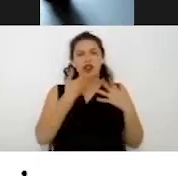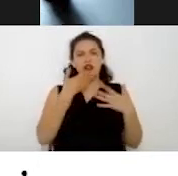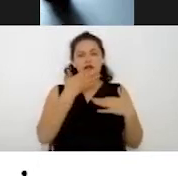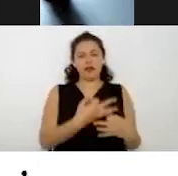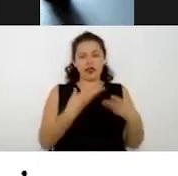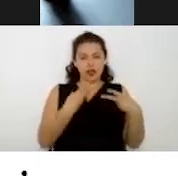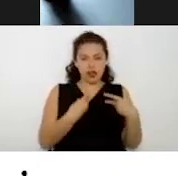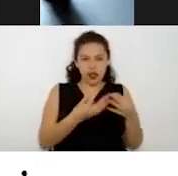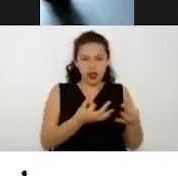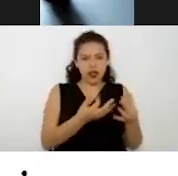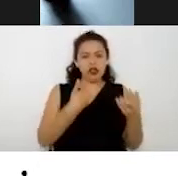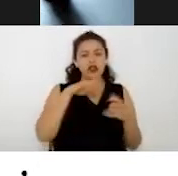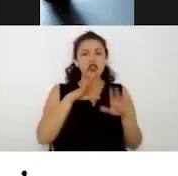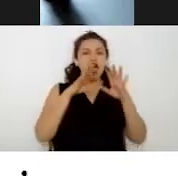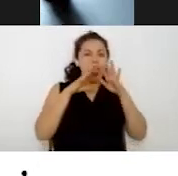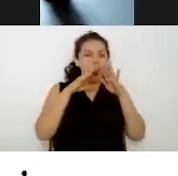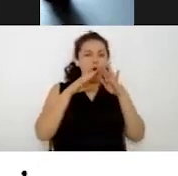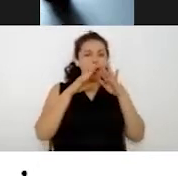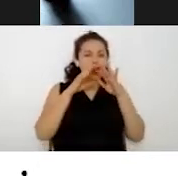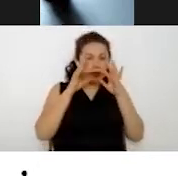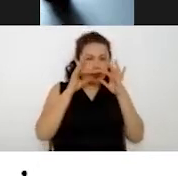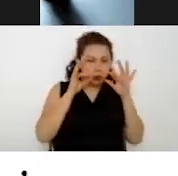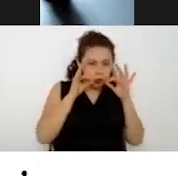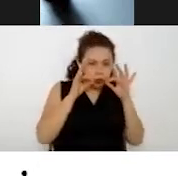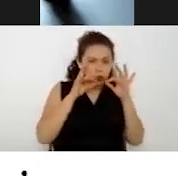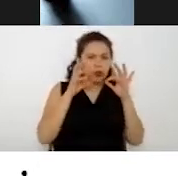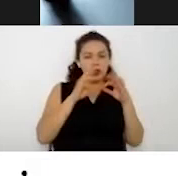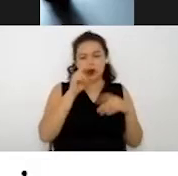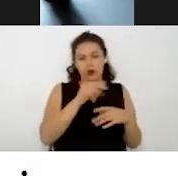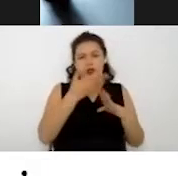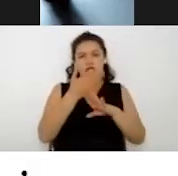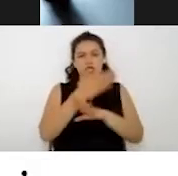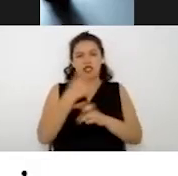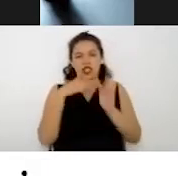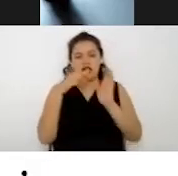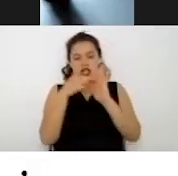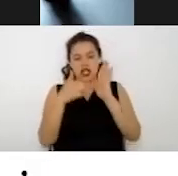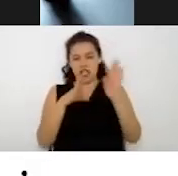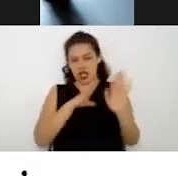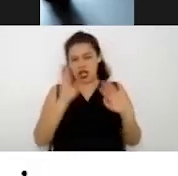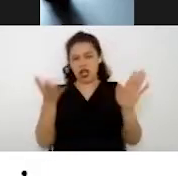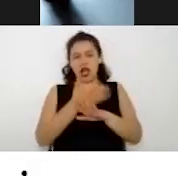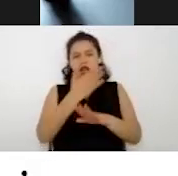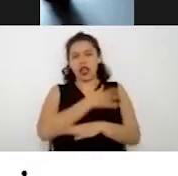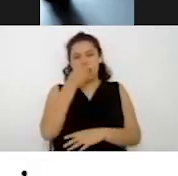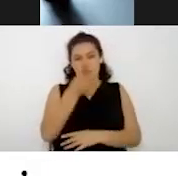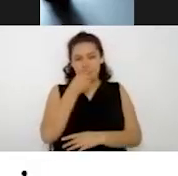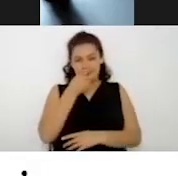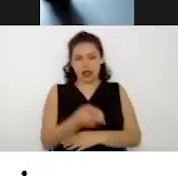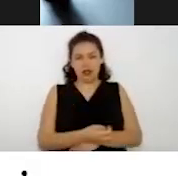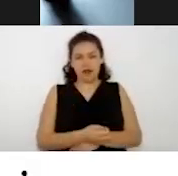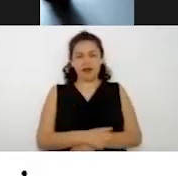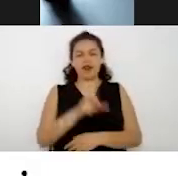las ventilaciones. Porque anteriormente, ¿qué nos indicaban los protocolos? Como lo comentaban ustedes. Por cada